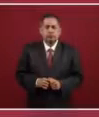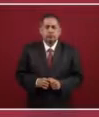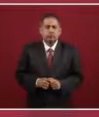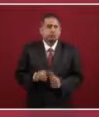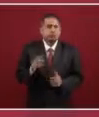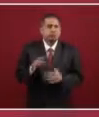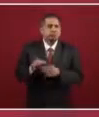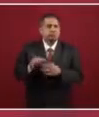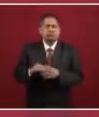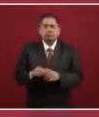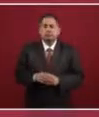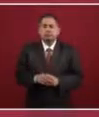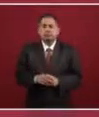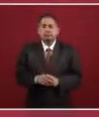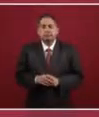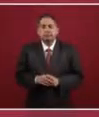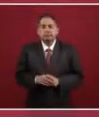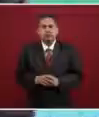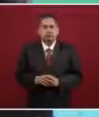Entre